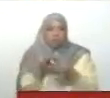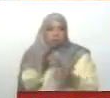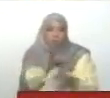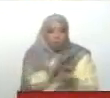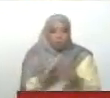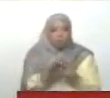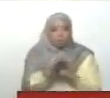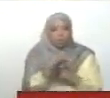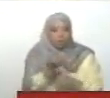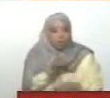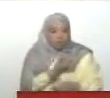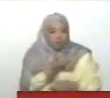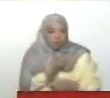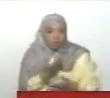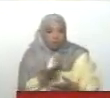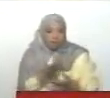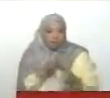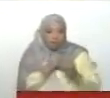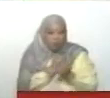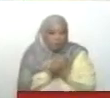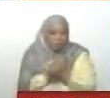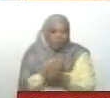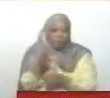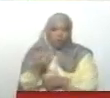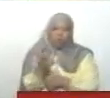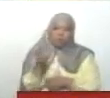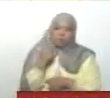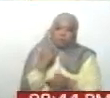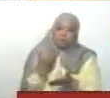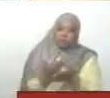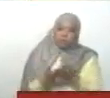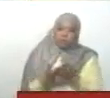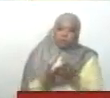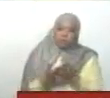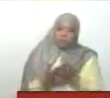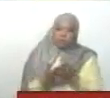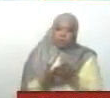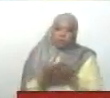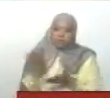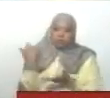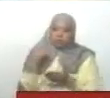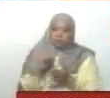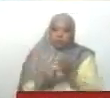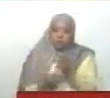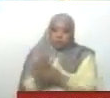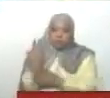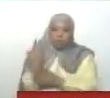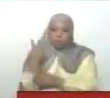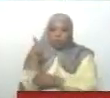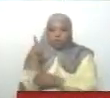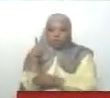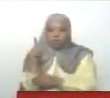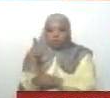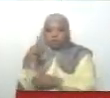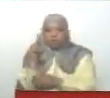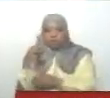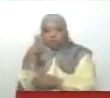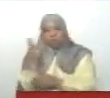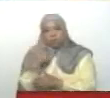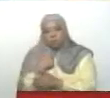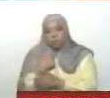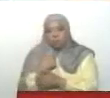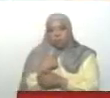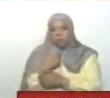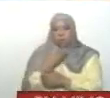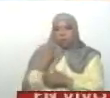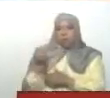cultura, su identidad, ¿verdad? Bueno, Lourdes. Totalmente de acuerdo. ¿Tú vienes de la generación fundadora o tú eres de la segunda generación? No, yo soy la segunda